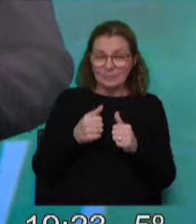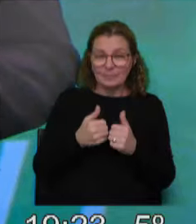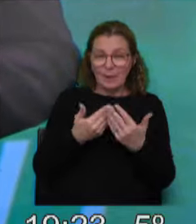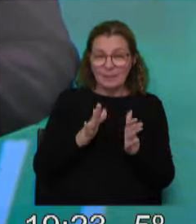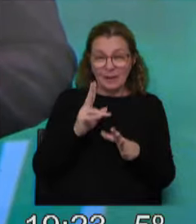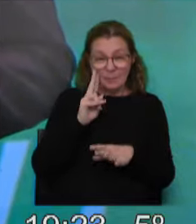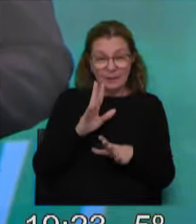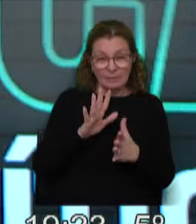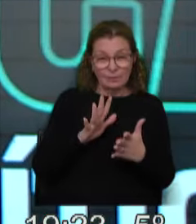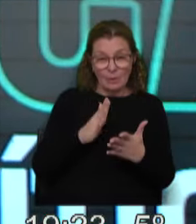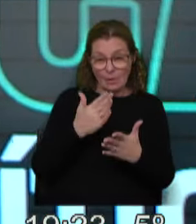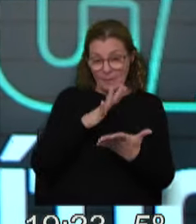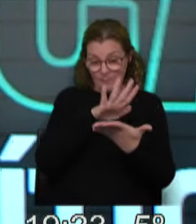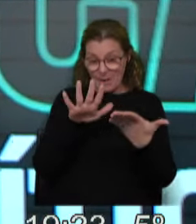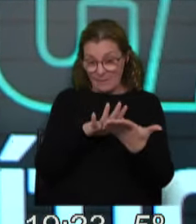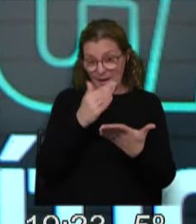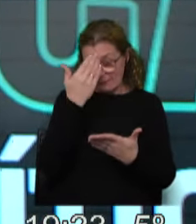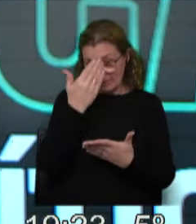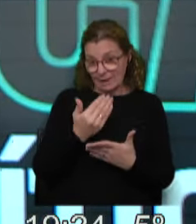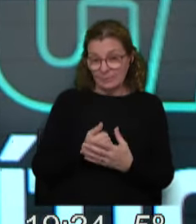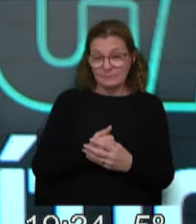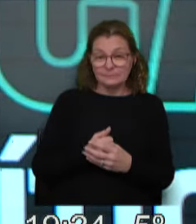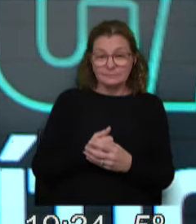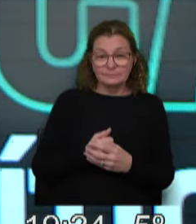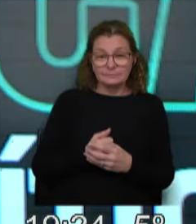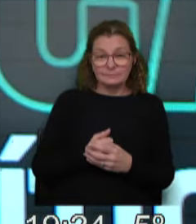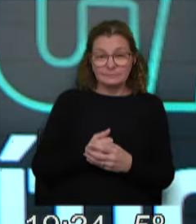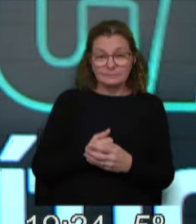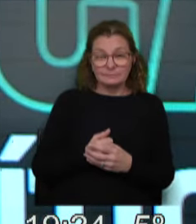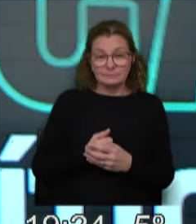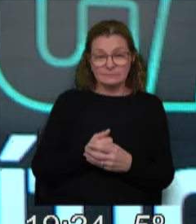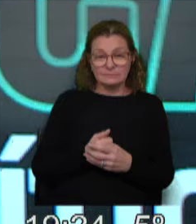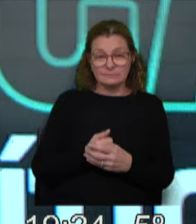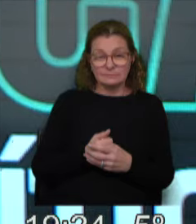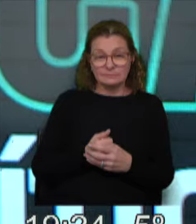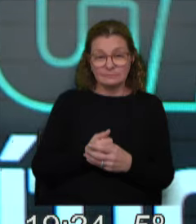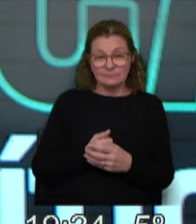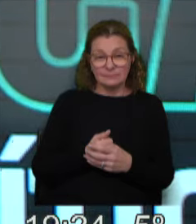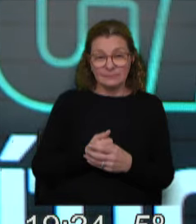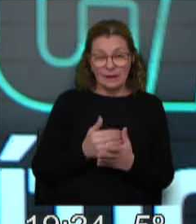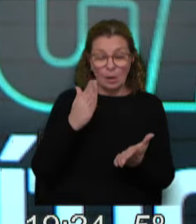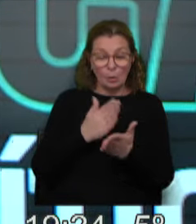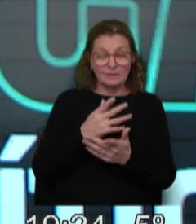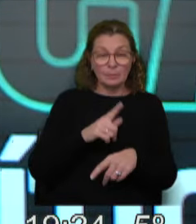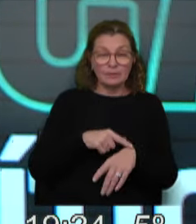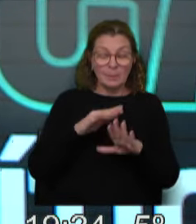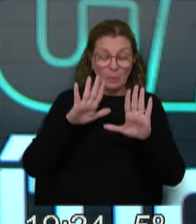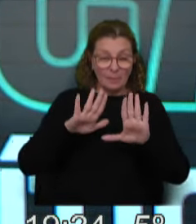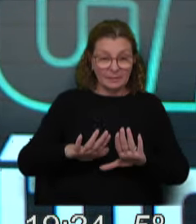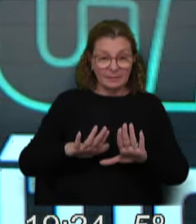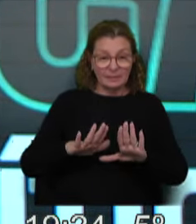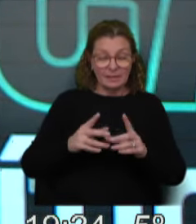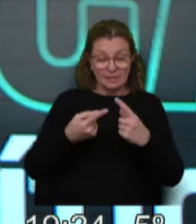empezar mirando el mapa del frente amplio Bueno sí Empezamos el que menos eh movimientos ha tenido en el último tiempo más allá de